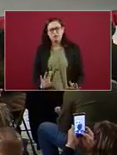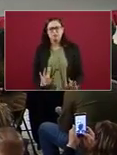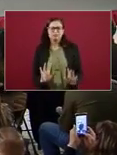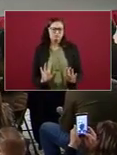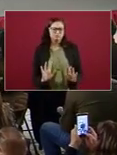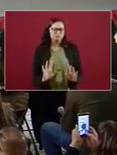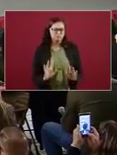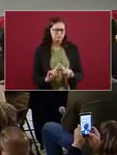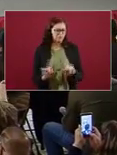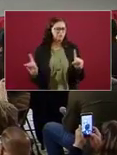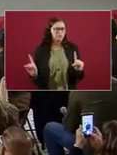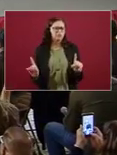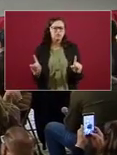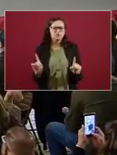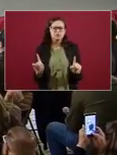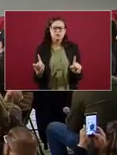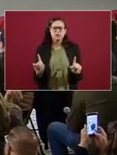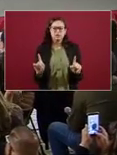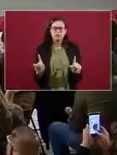ahora